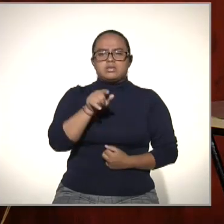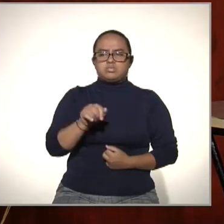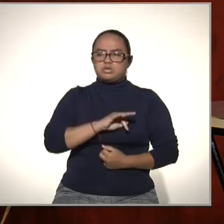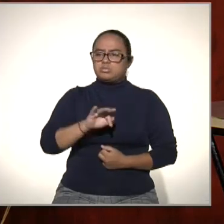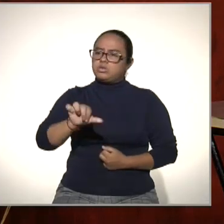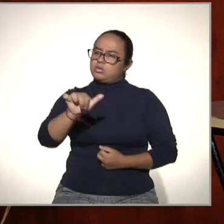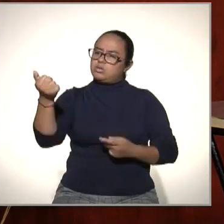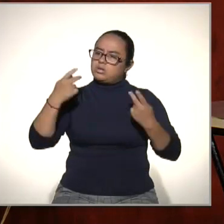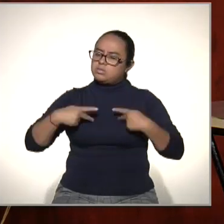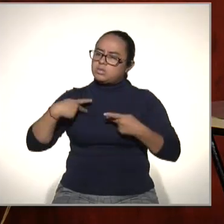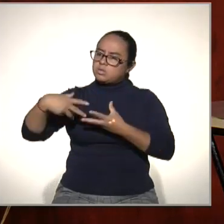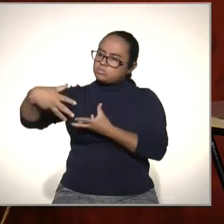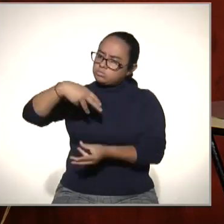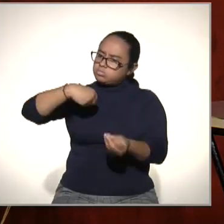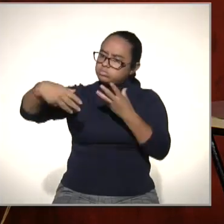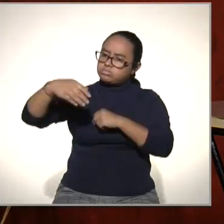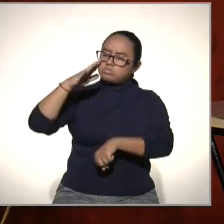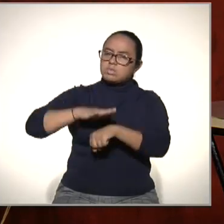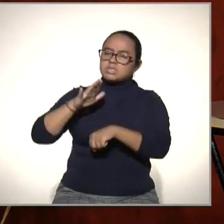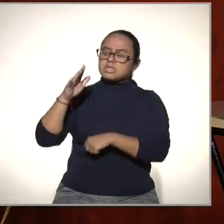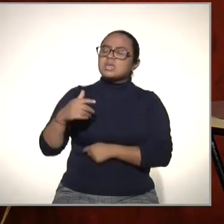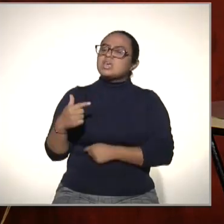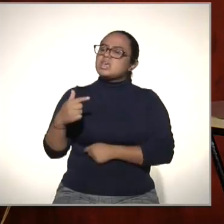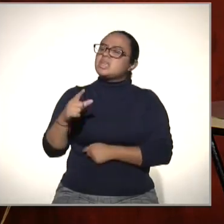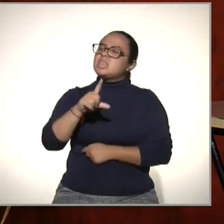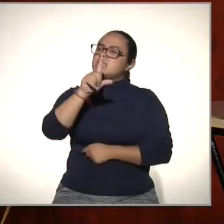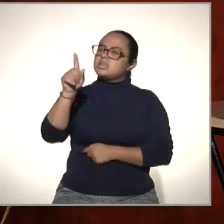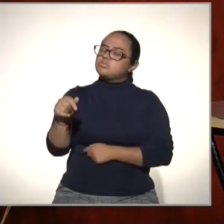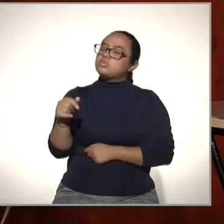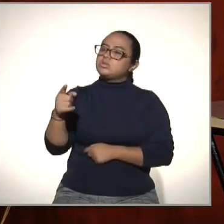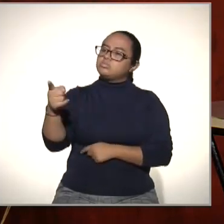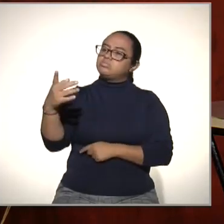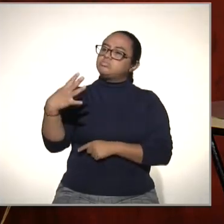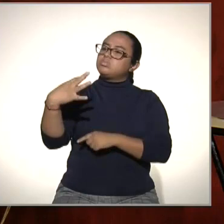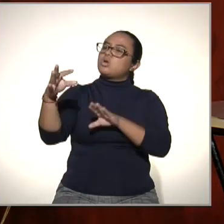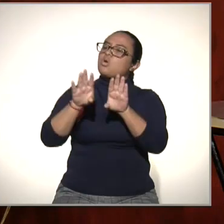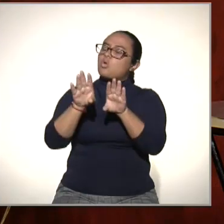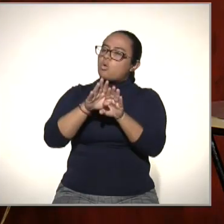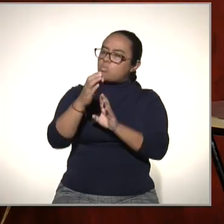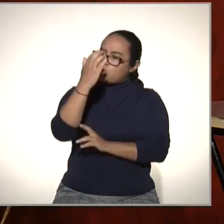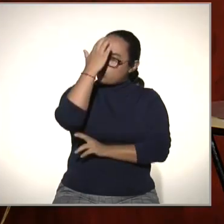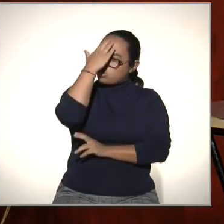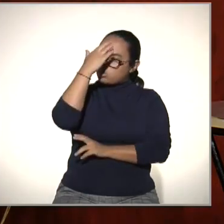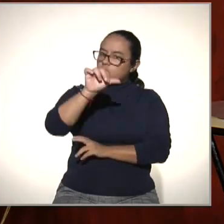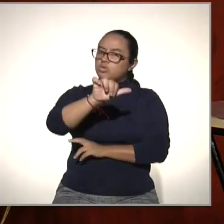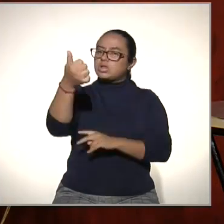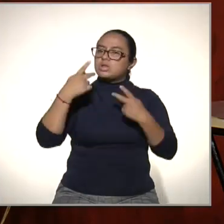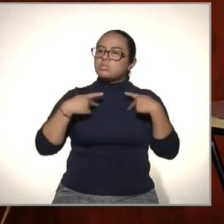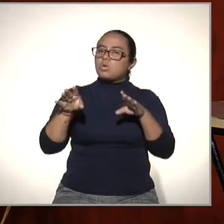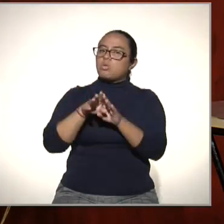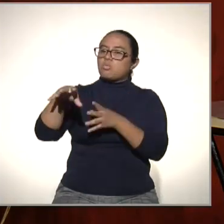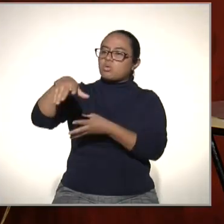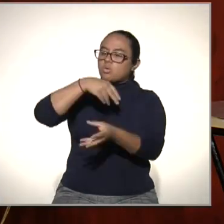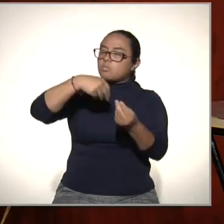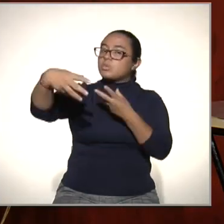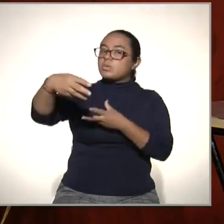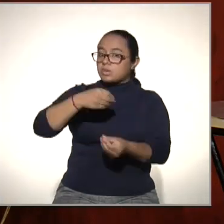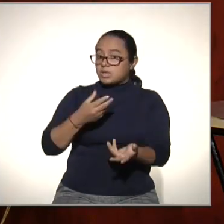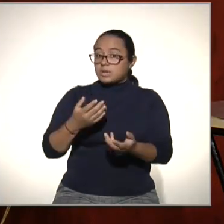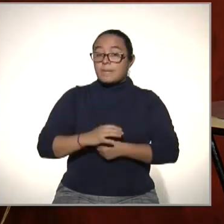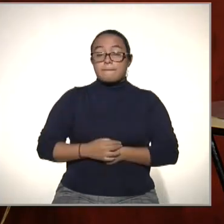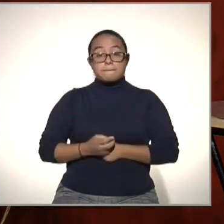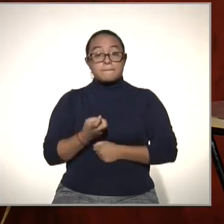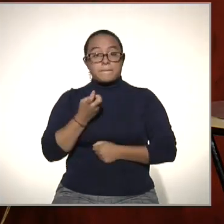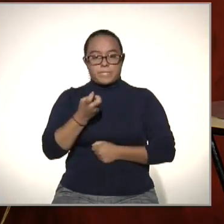otras personas y entonces elegir cómo quiero que me sepan, que me conozcan en esa convivencia con otras personas, ¿no? Entonces, son